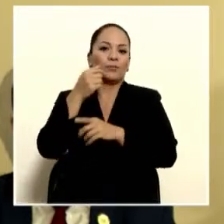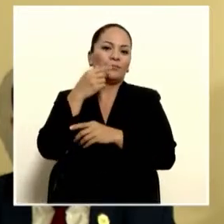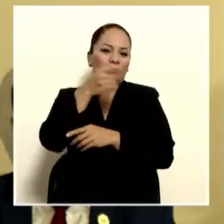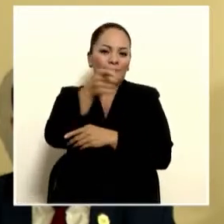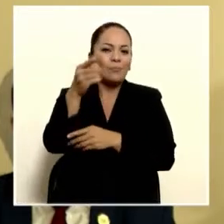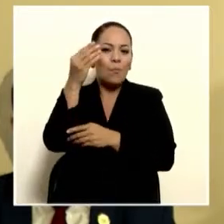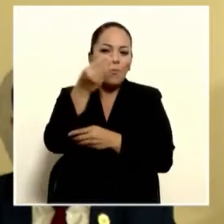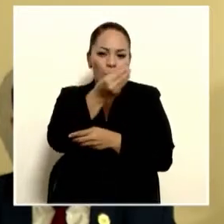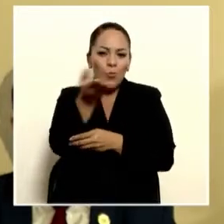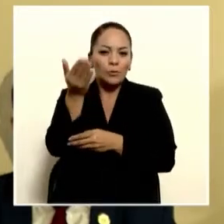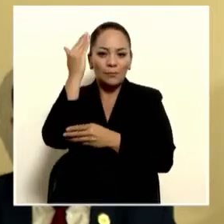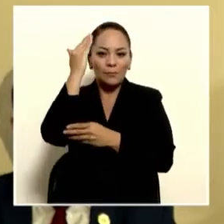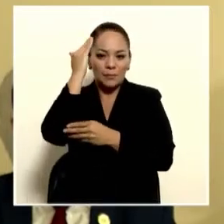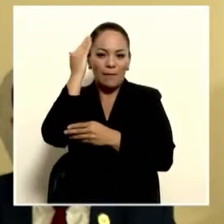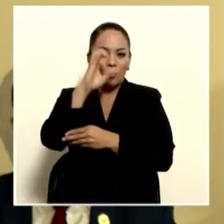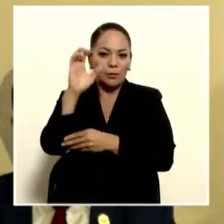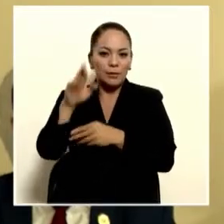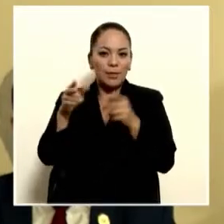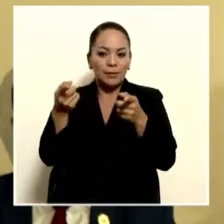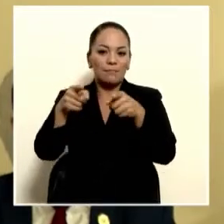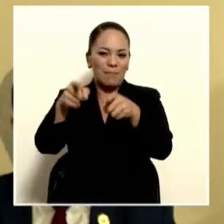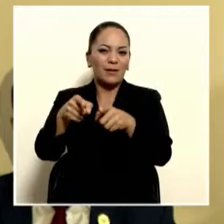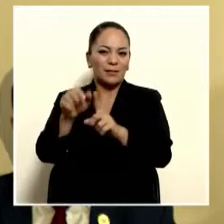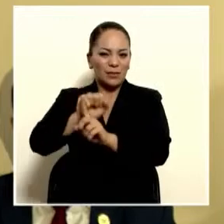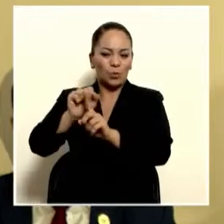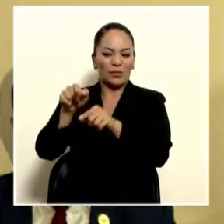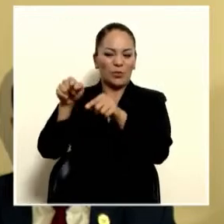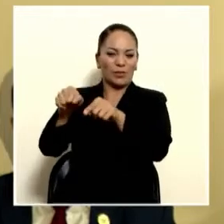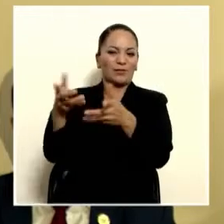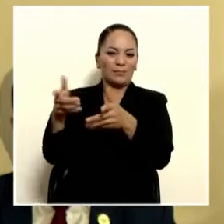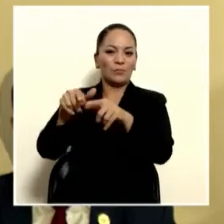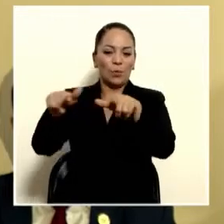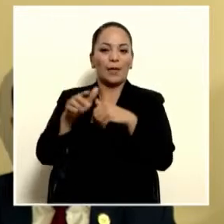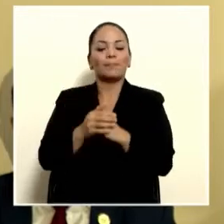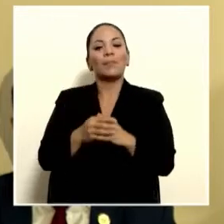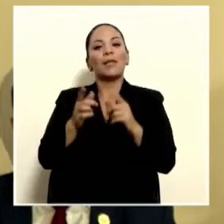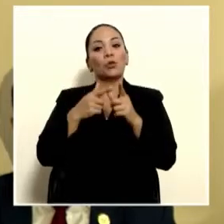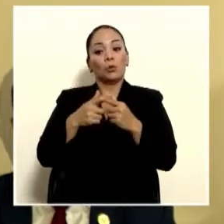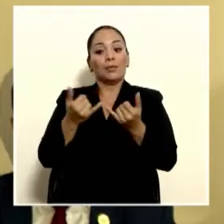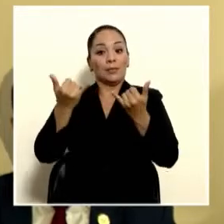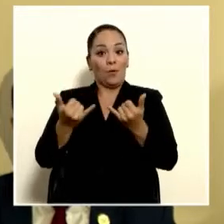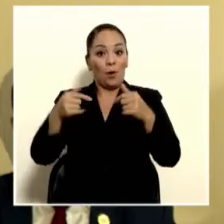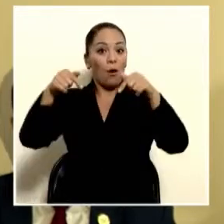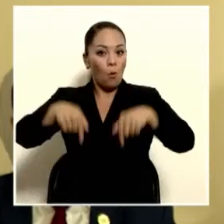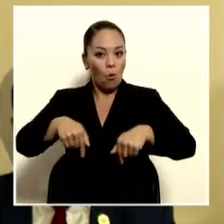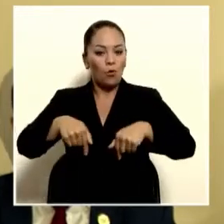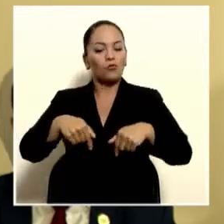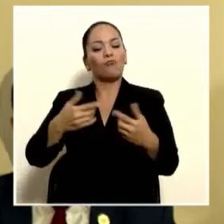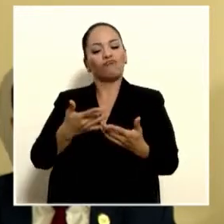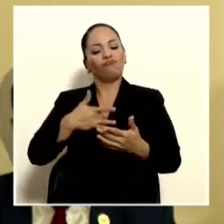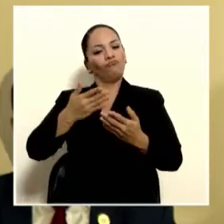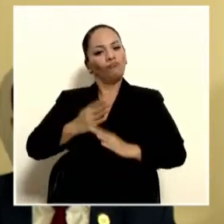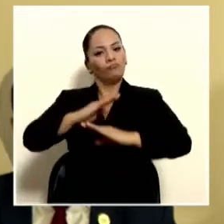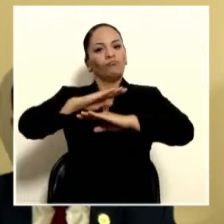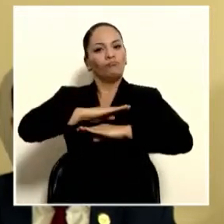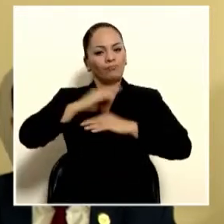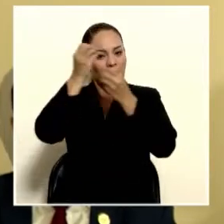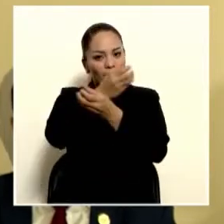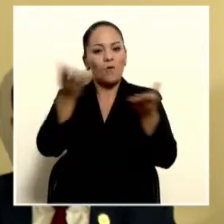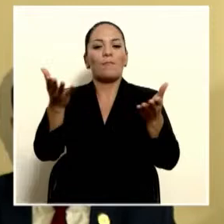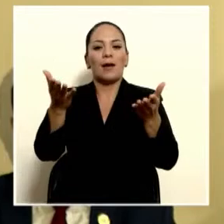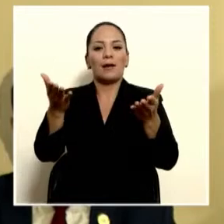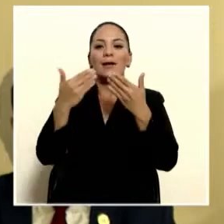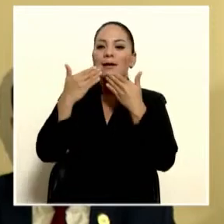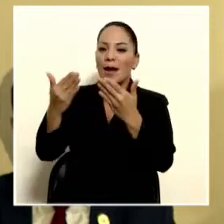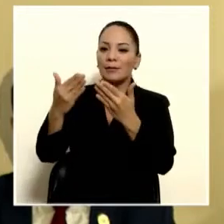ahí. Entonces, en ese sentido, me llena de placer y satisfacción anunciar y agradecer a la